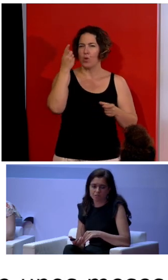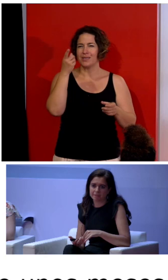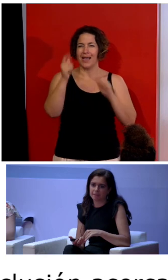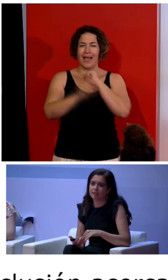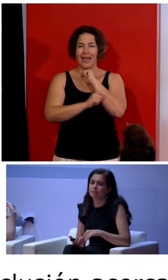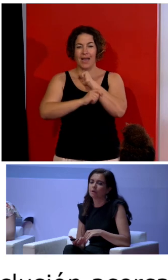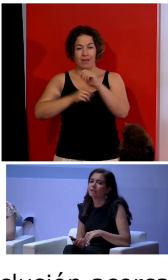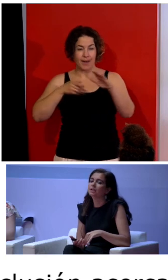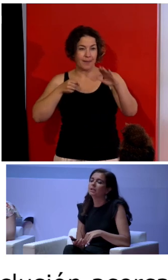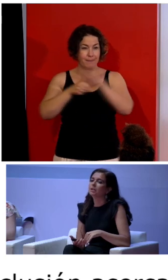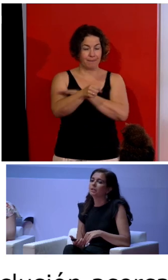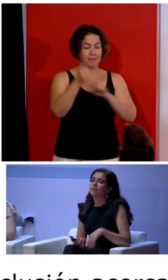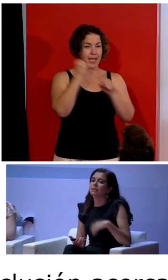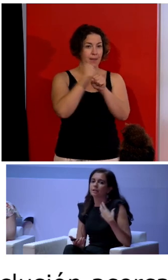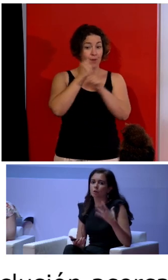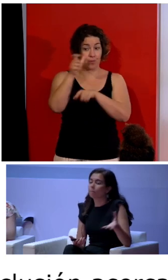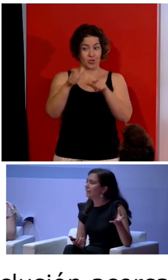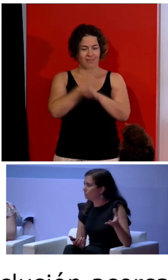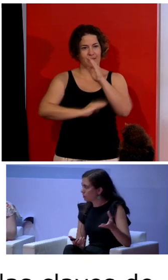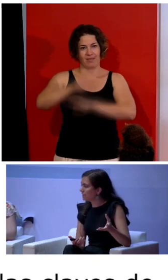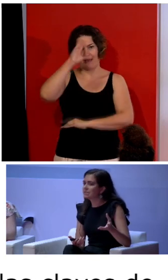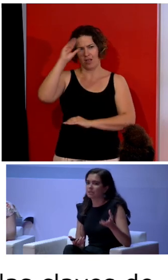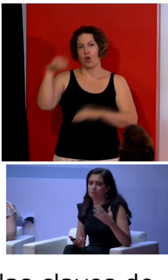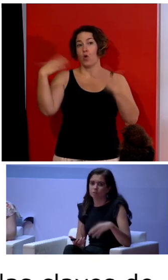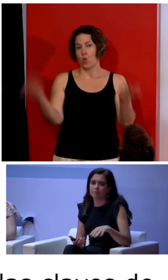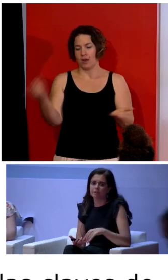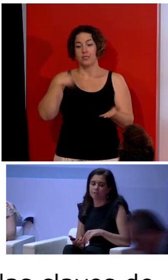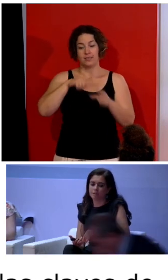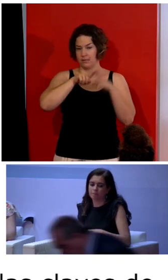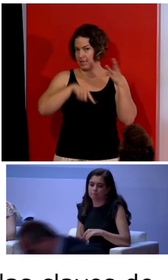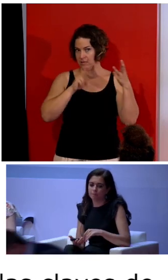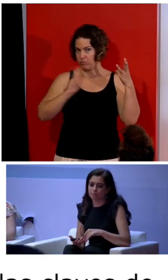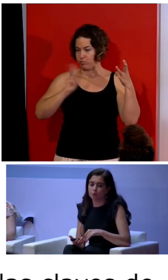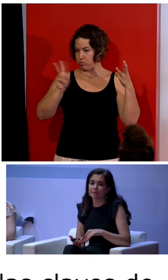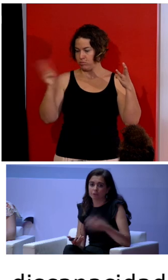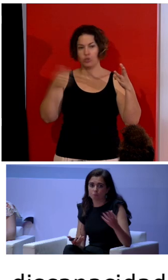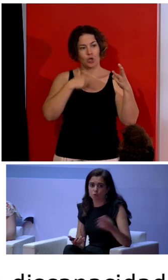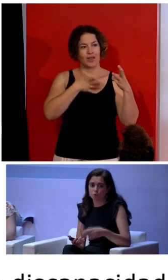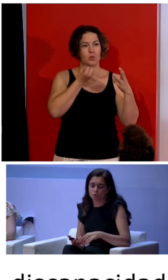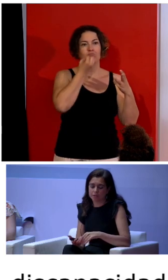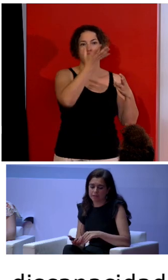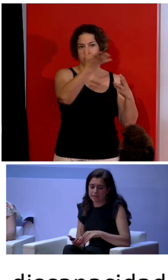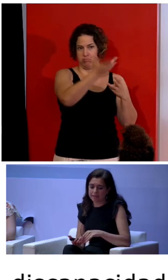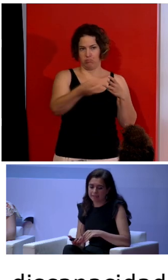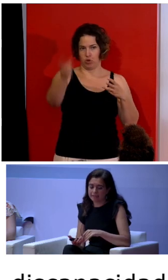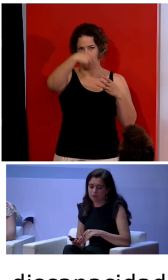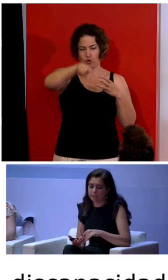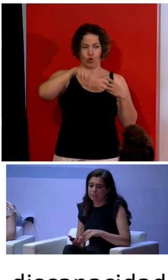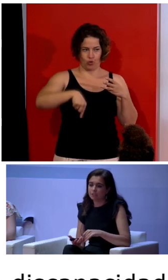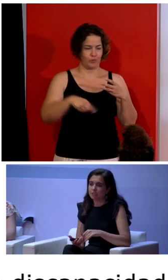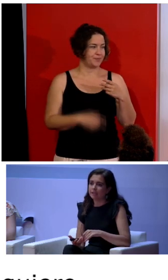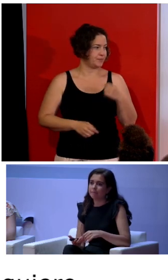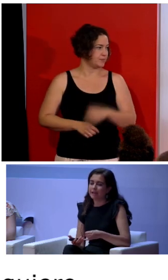con discapacidad intelectual y compartíamos tres que quiero también compartir con vosotros aquí y